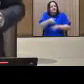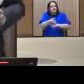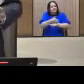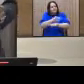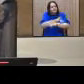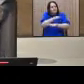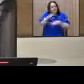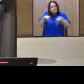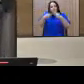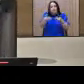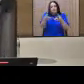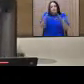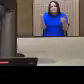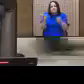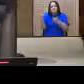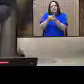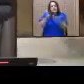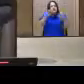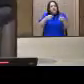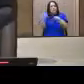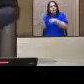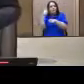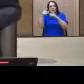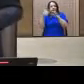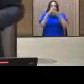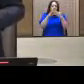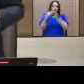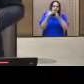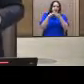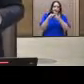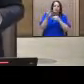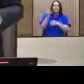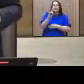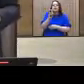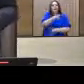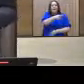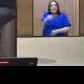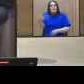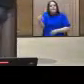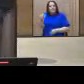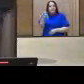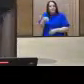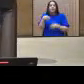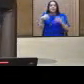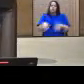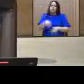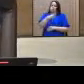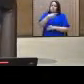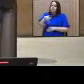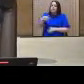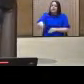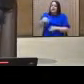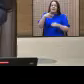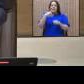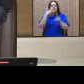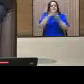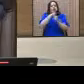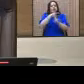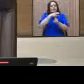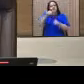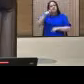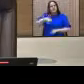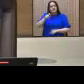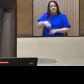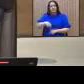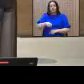caso para las comunidades principalmente de Punta Arenas, de esta provincia tan golpeada y tan necesitada.